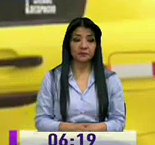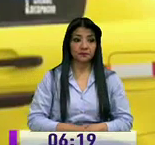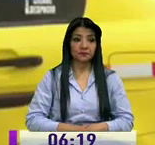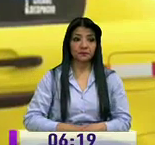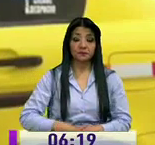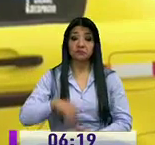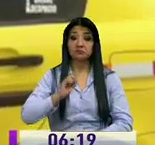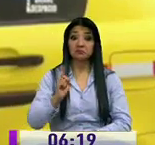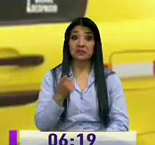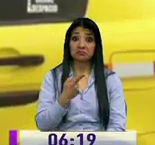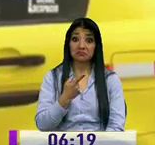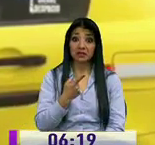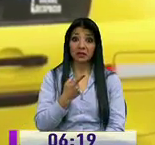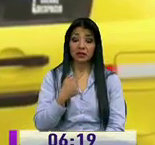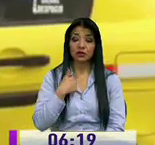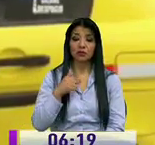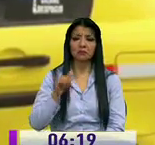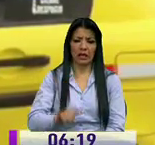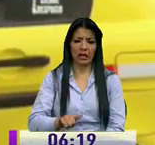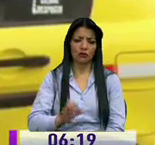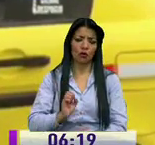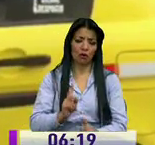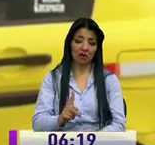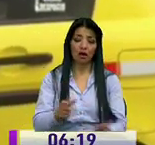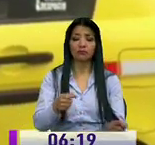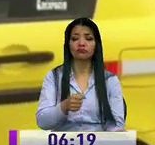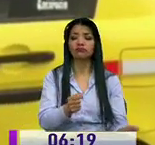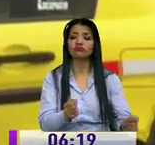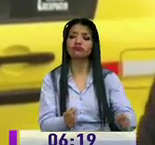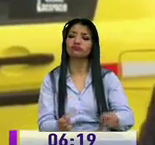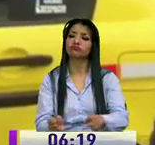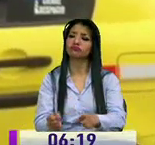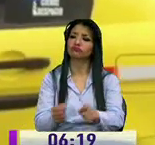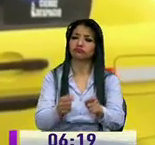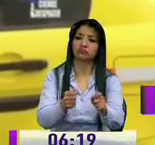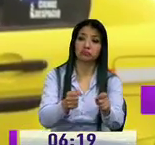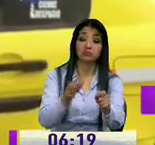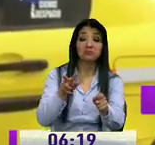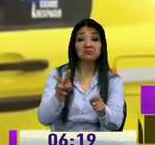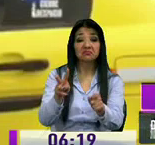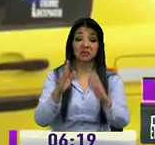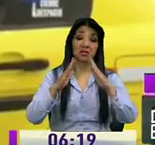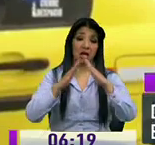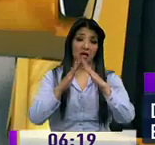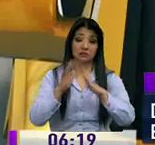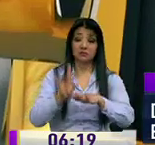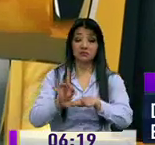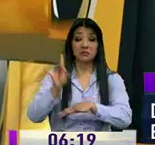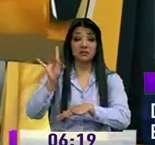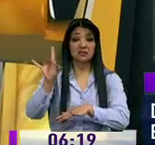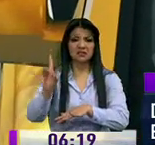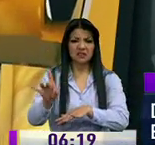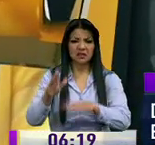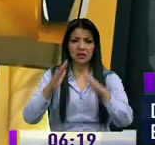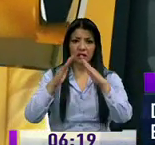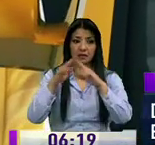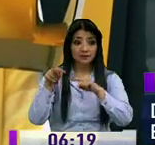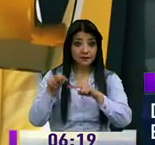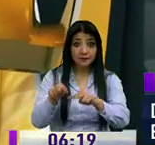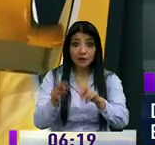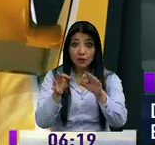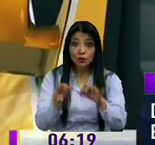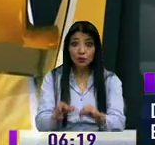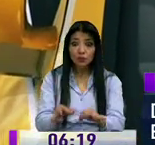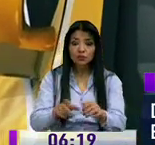me dice, déjame aquí, me dice, aquí me quedo. Como yo veo a los lados, hay una casa, el señor de ahí, la casa, me mira, planto ahí. a sacar